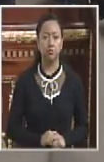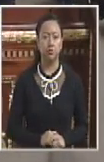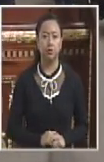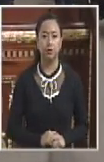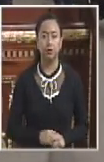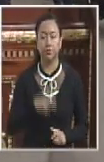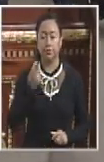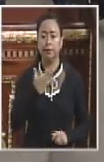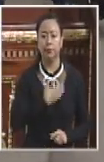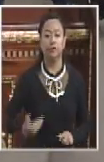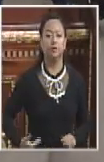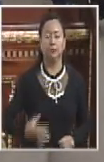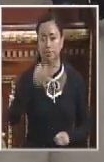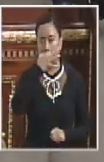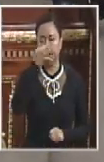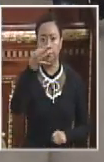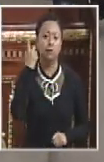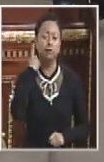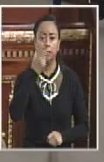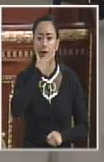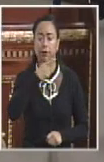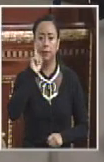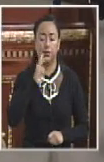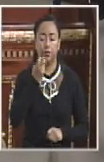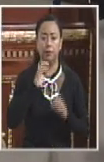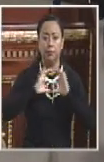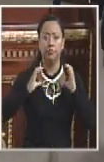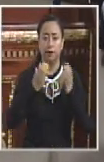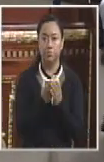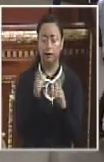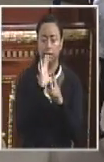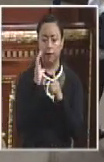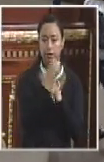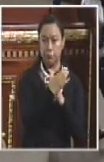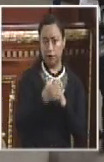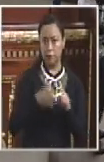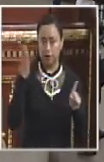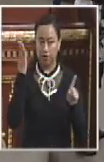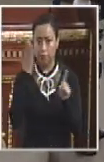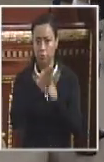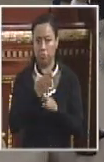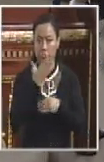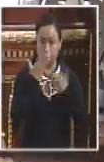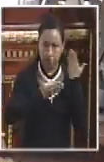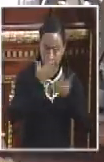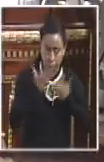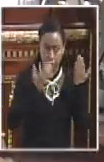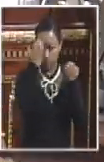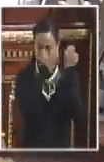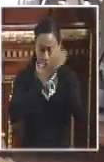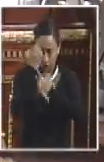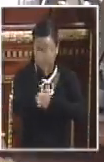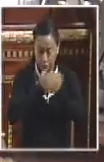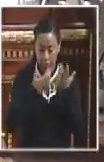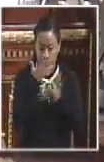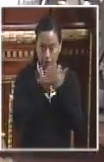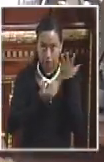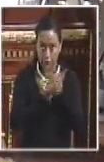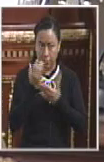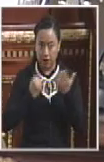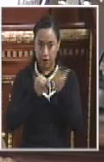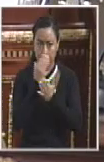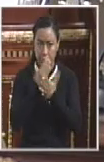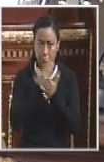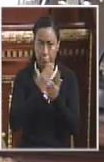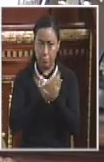Esta presidencia informa a las y los diputados de este Congreso que las comisiones tienen por objeto el estudio, análisis y elaboración de